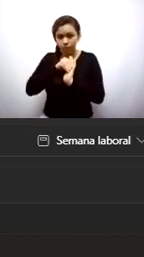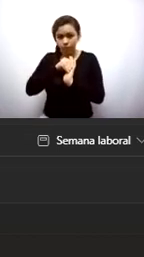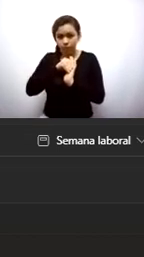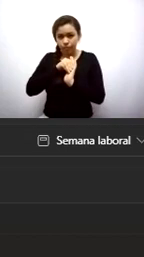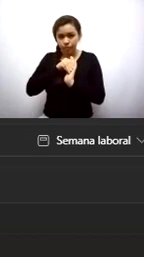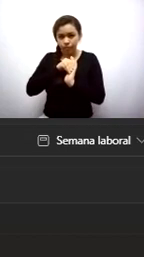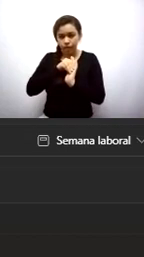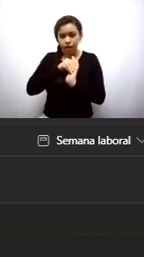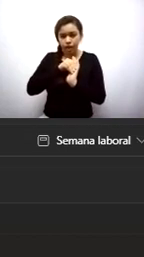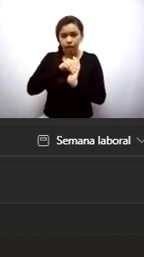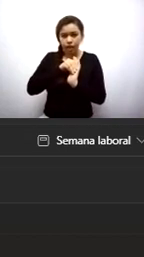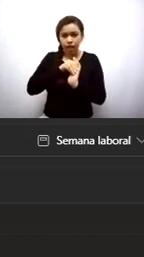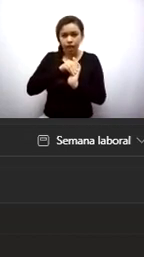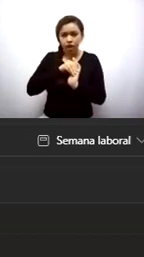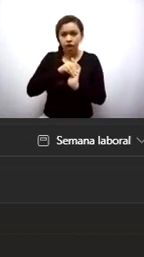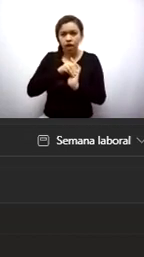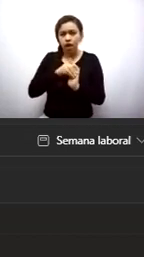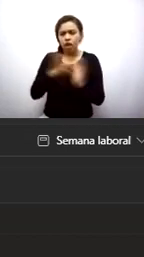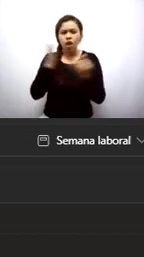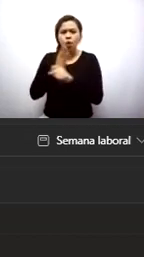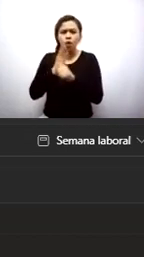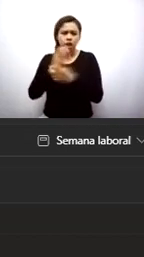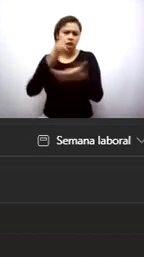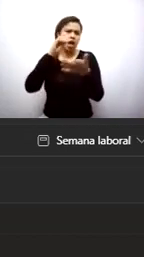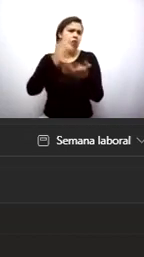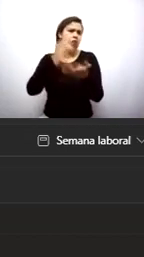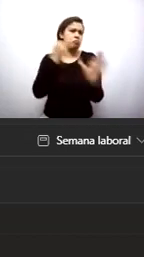y se los puedo compartir ahorita, por ejemplo.